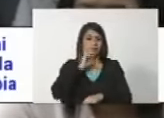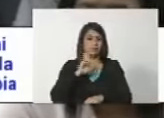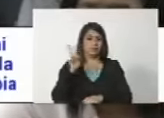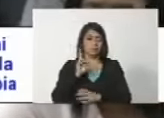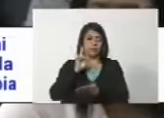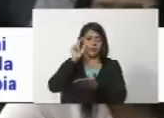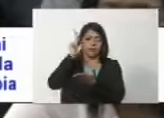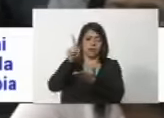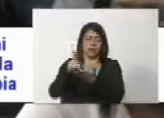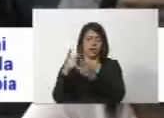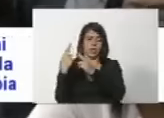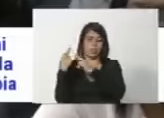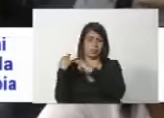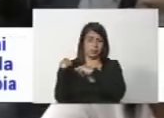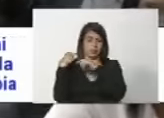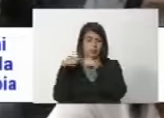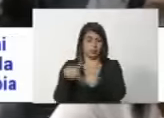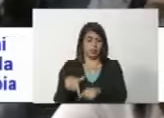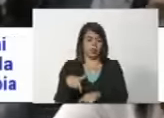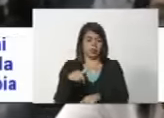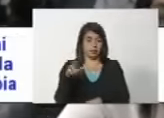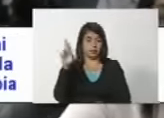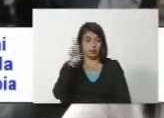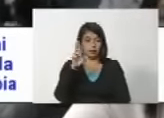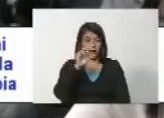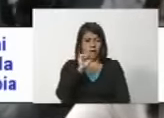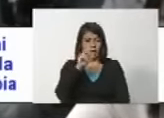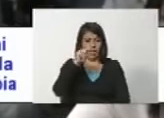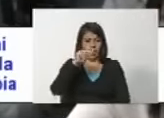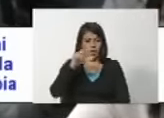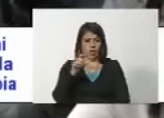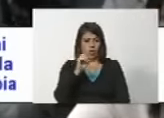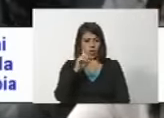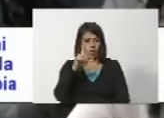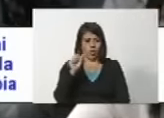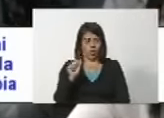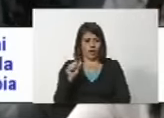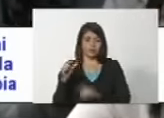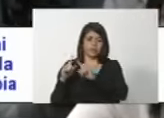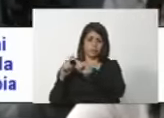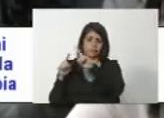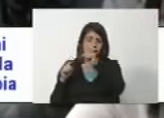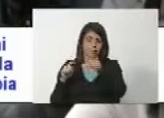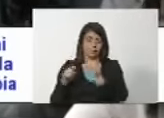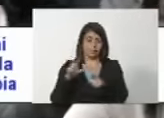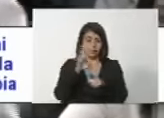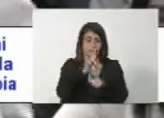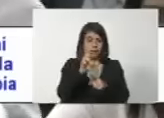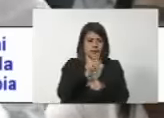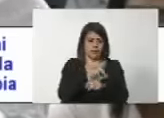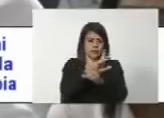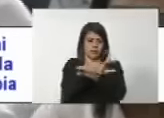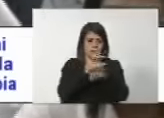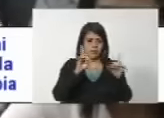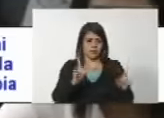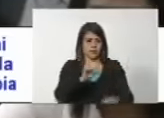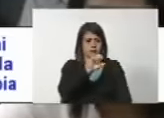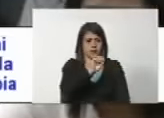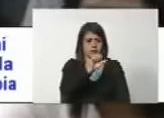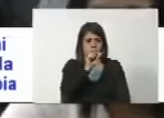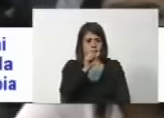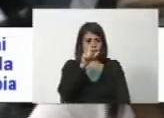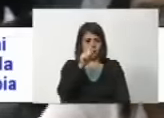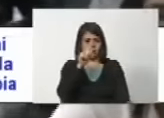Bolivariana de Venezuela ante la República de Angola, con concurrencia en la República Democrática de San